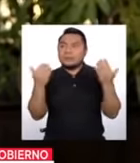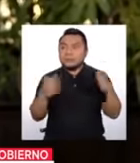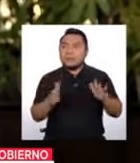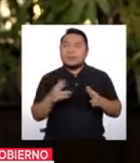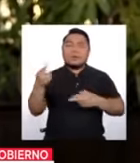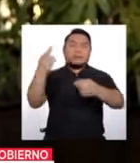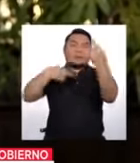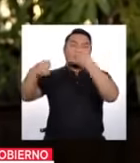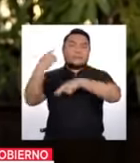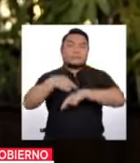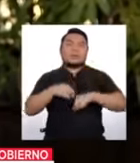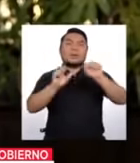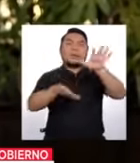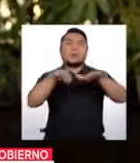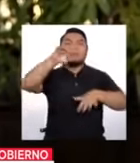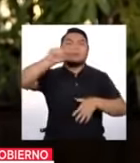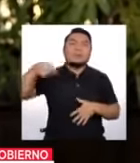han retornado